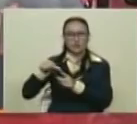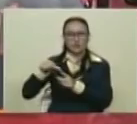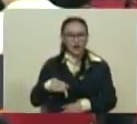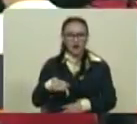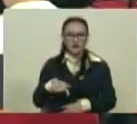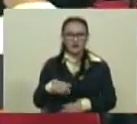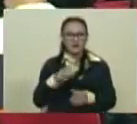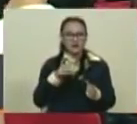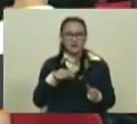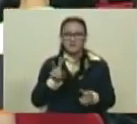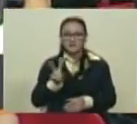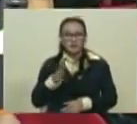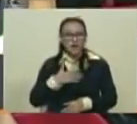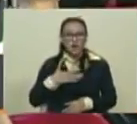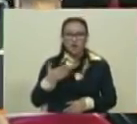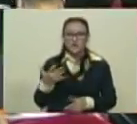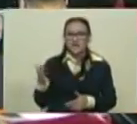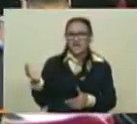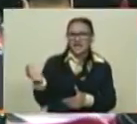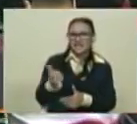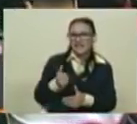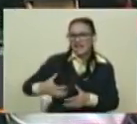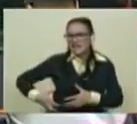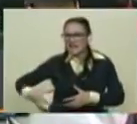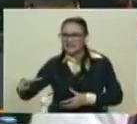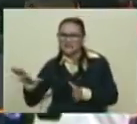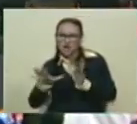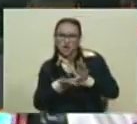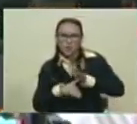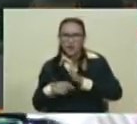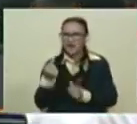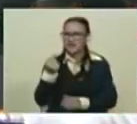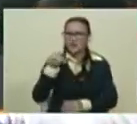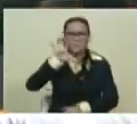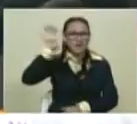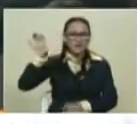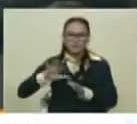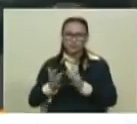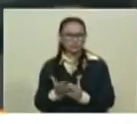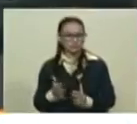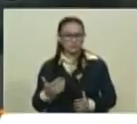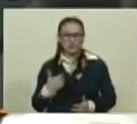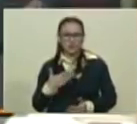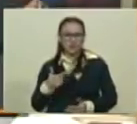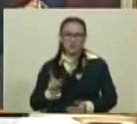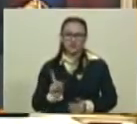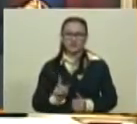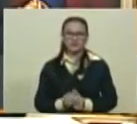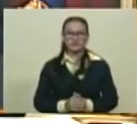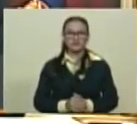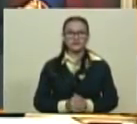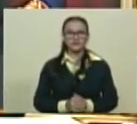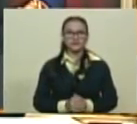Venezuela no tiene planes para quitarle la riqueza petrolera a ningún país del mundo.